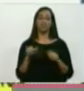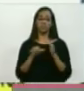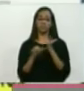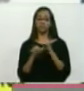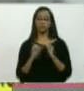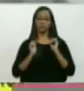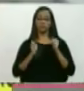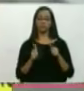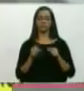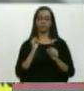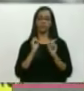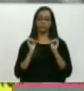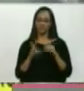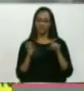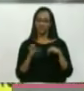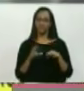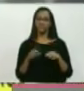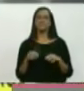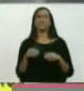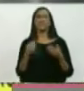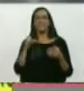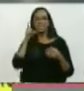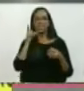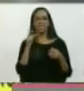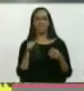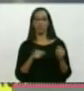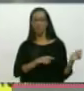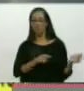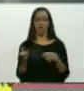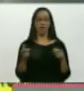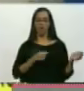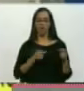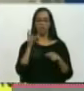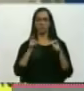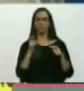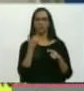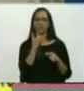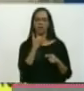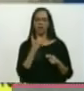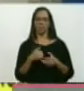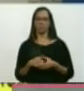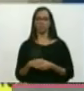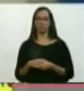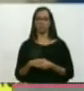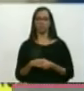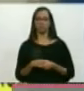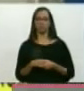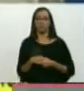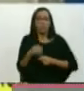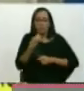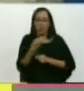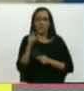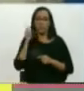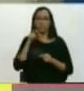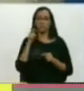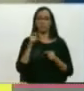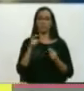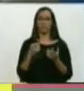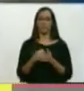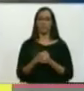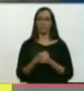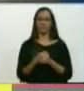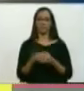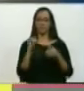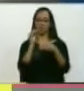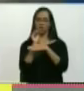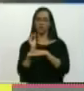el coronavirus y donde a diario vienen estas escenas de traslados de personas afectadas. Incluso sin necesidad de estar en cuarentena, ya la gente